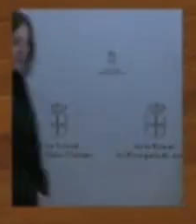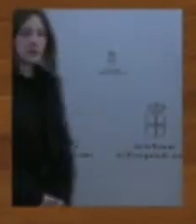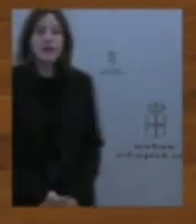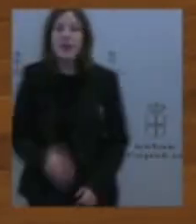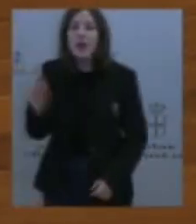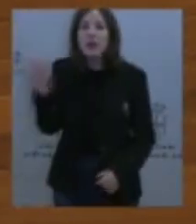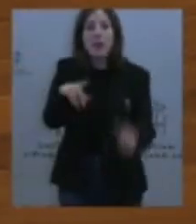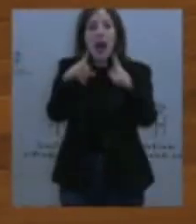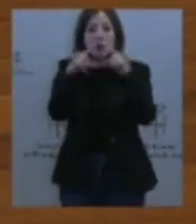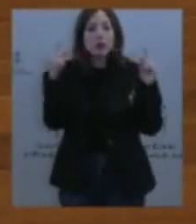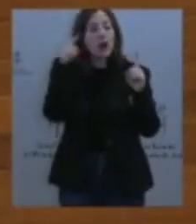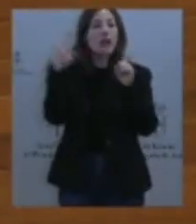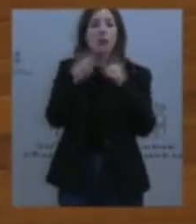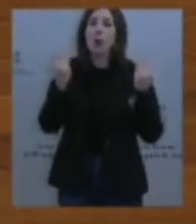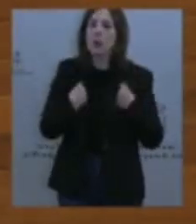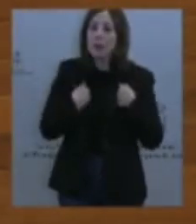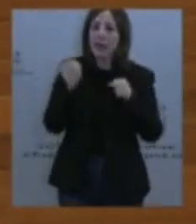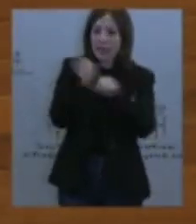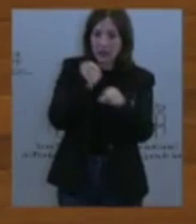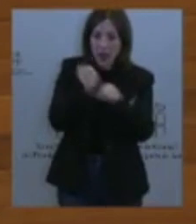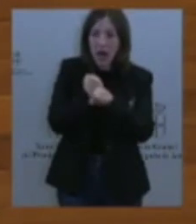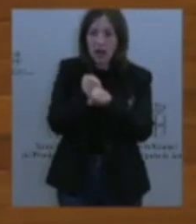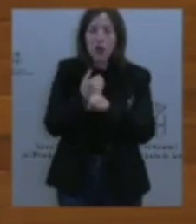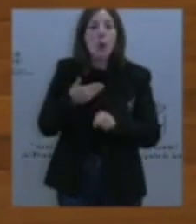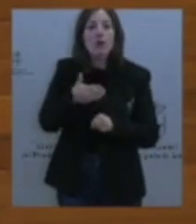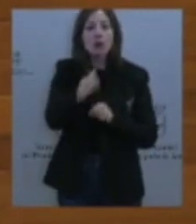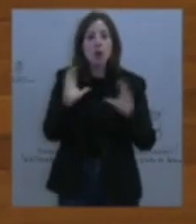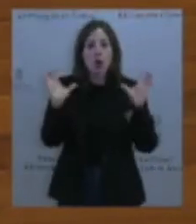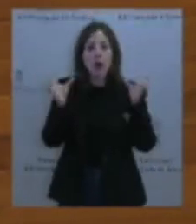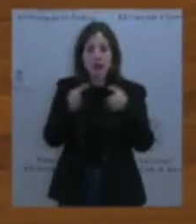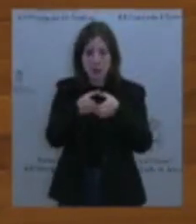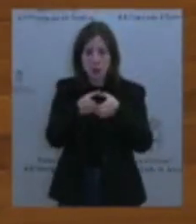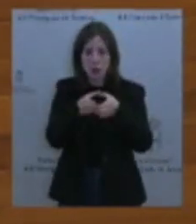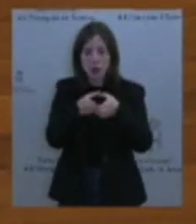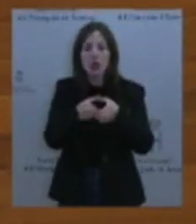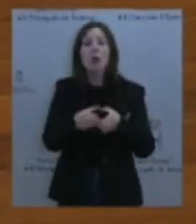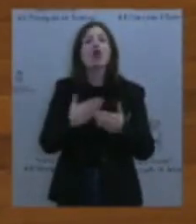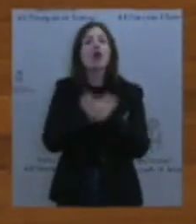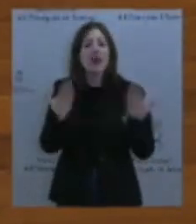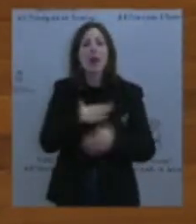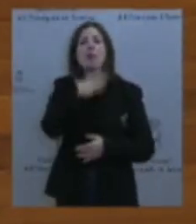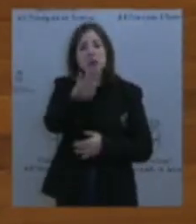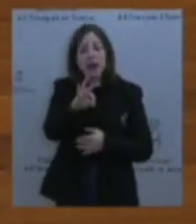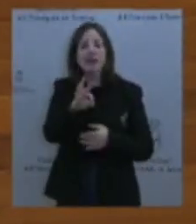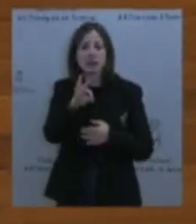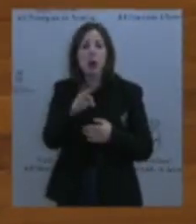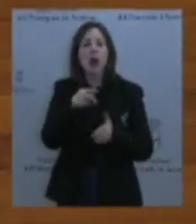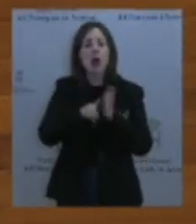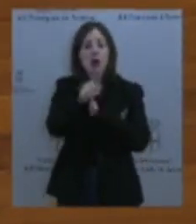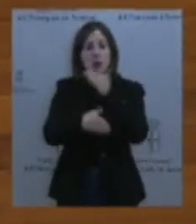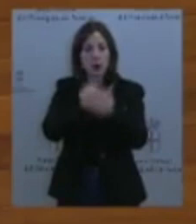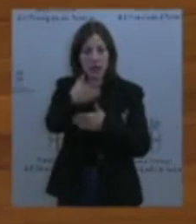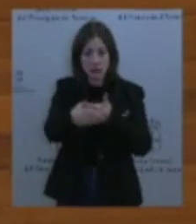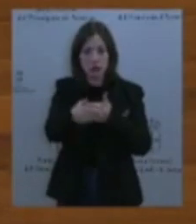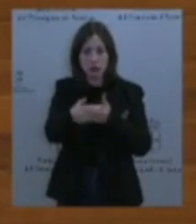el futuro de forma colectiva, confiando en esas posibilidades de progreso y desarrollo, buscando sin complejos el so sitio en el mundo y